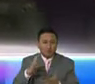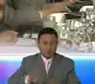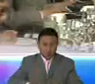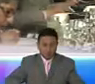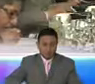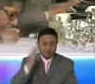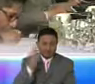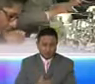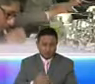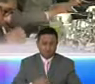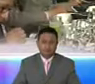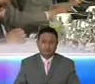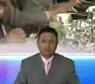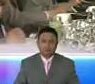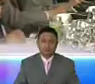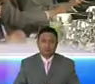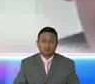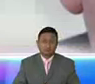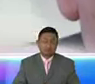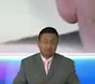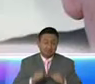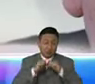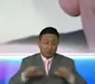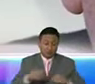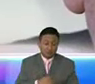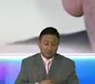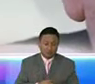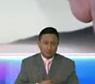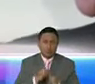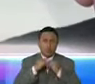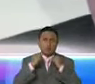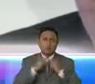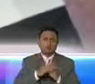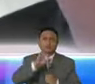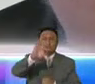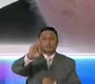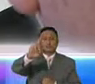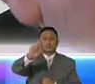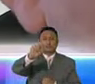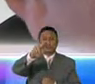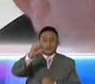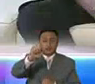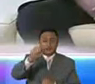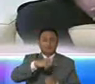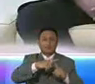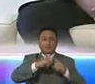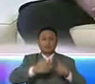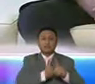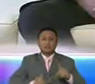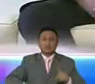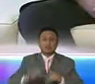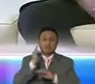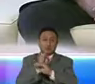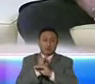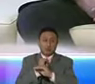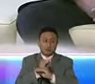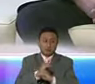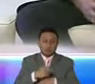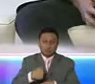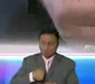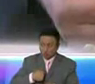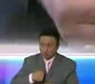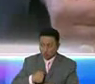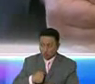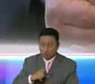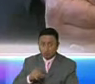corrupción. Ante este anuncio, con sorpresa tomó Monseñor Fausto Traves, expresidente de la Conferencia Episcopal Ecuatoriana, de que él formaría parte